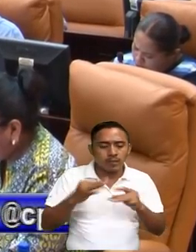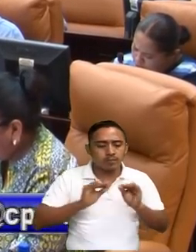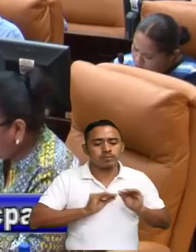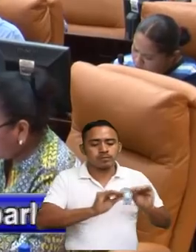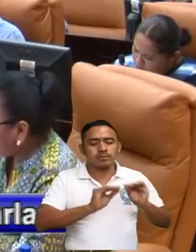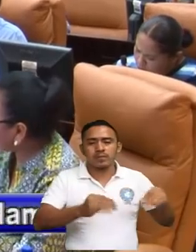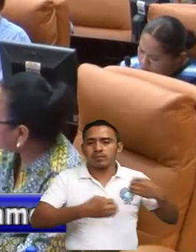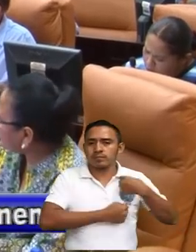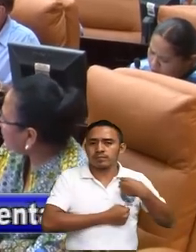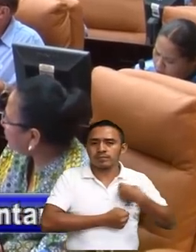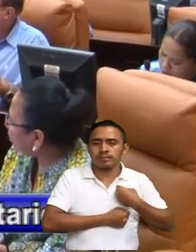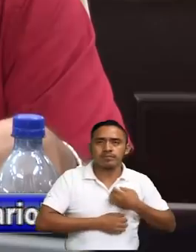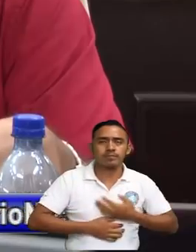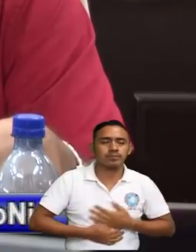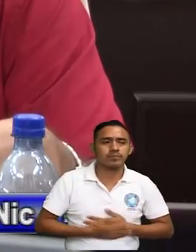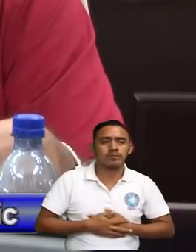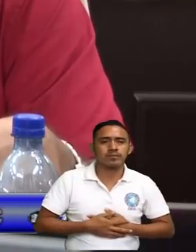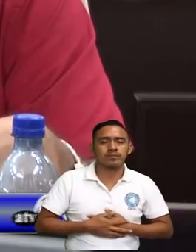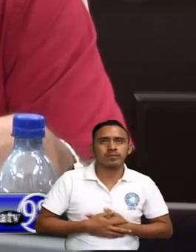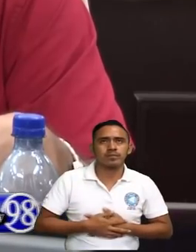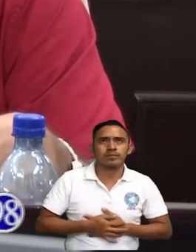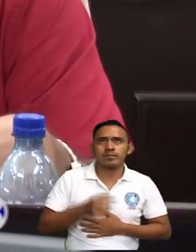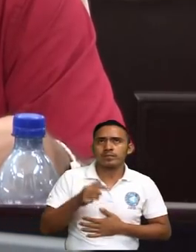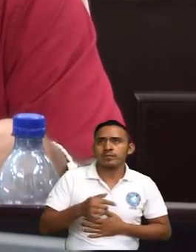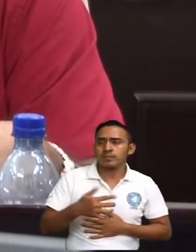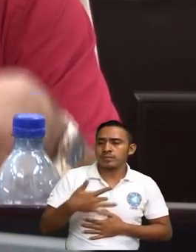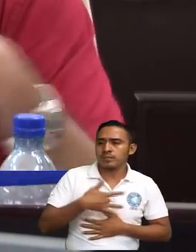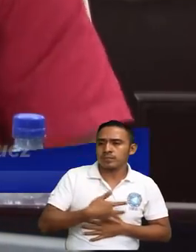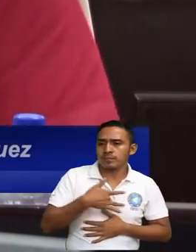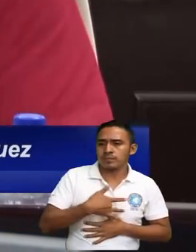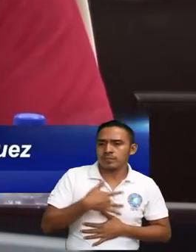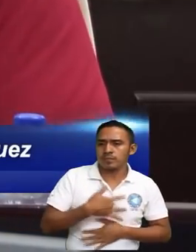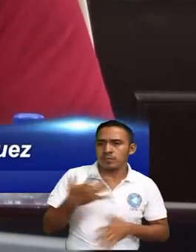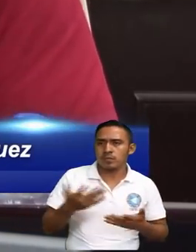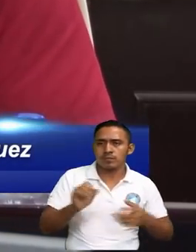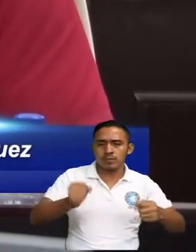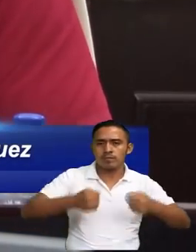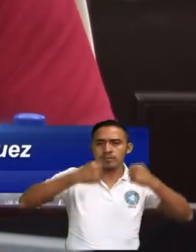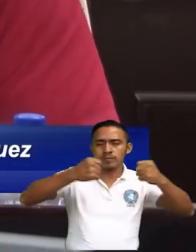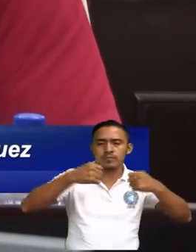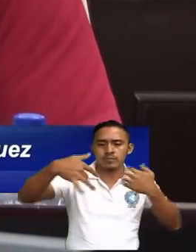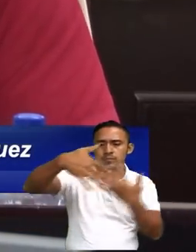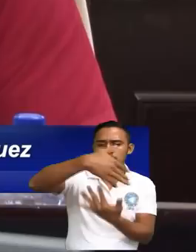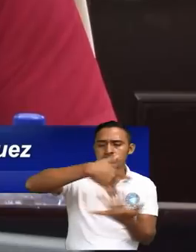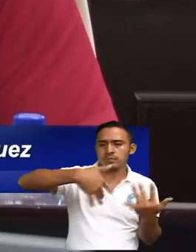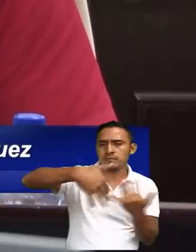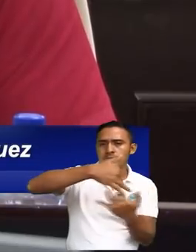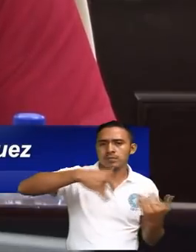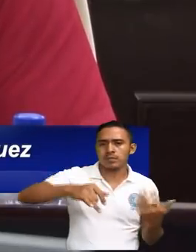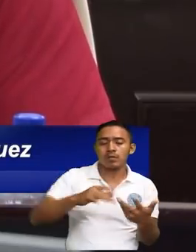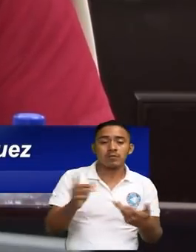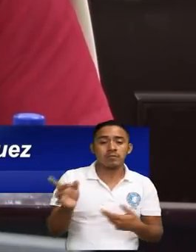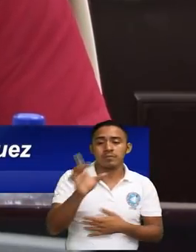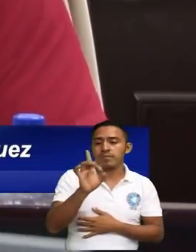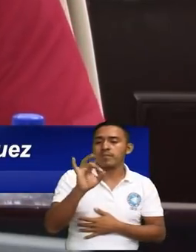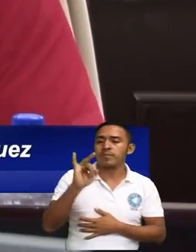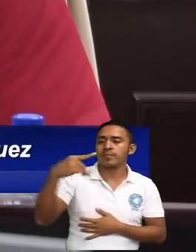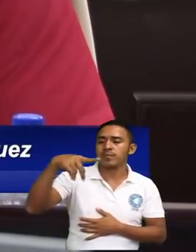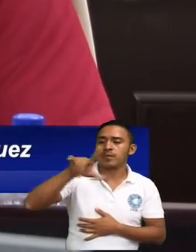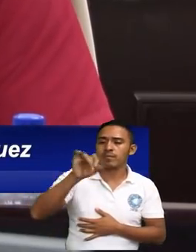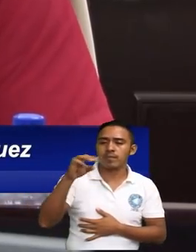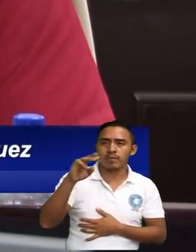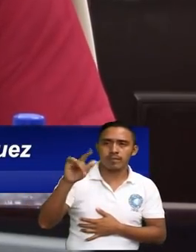nuestro ejército. Esto es necesario, pues, para fortalecer las relaciones diplomáticas, los